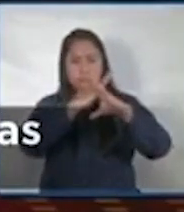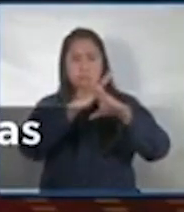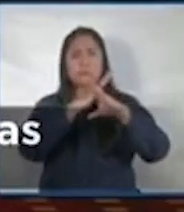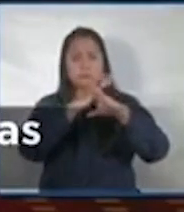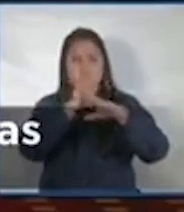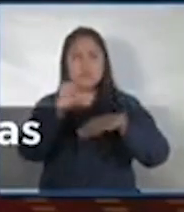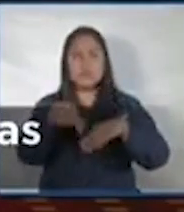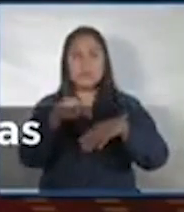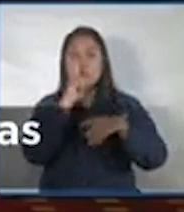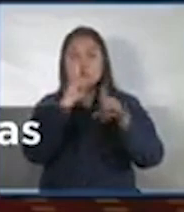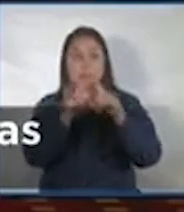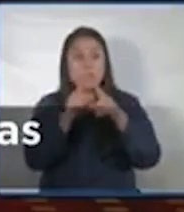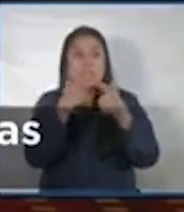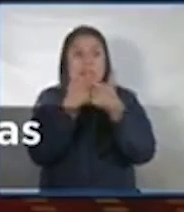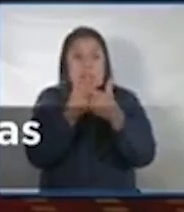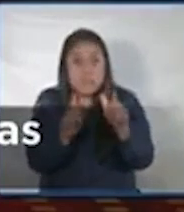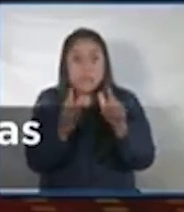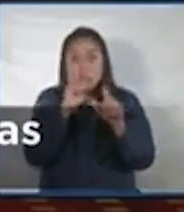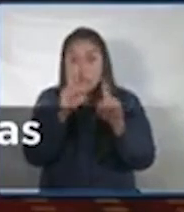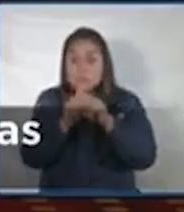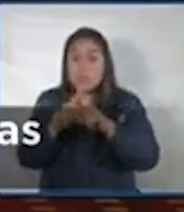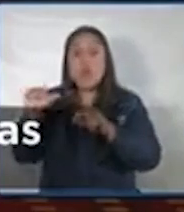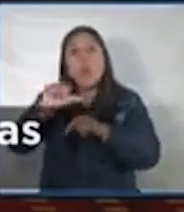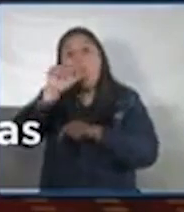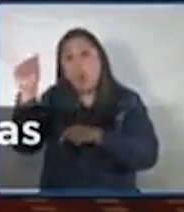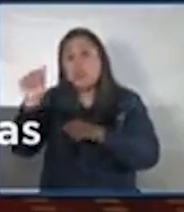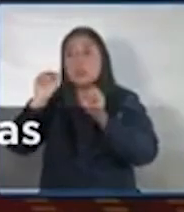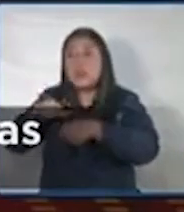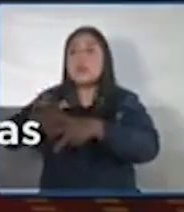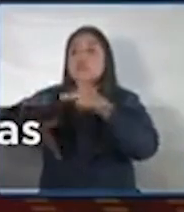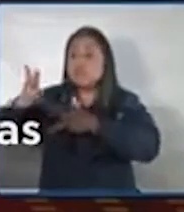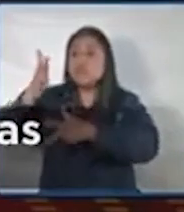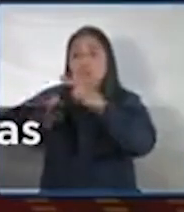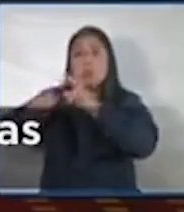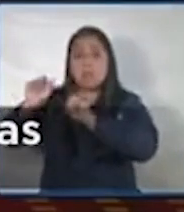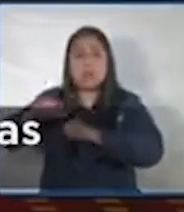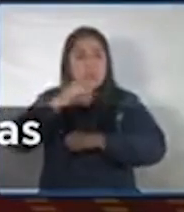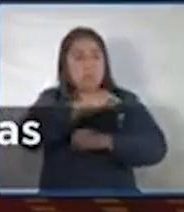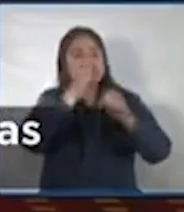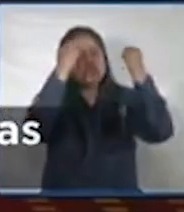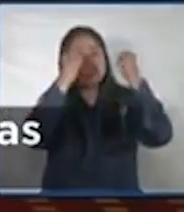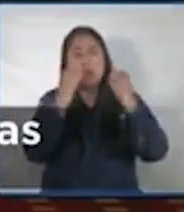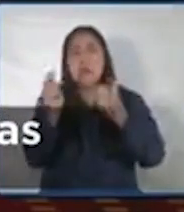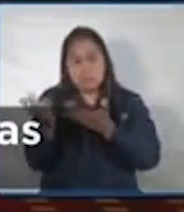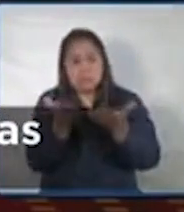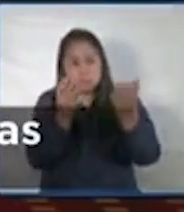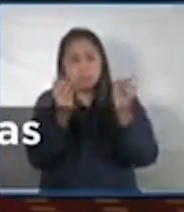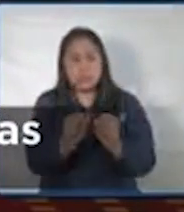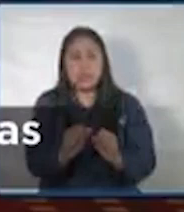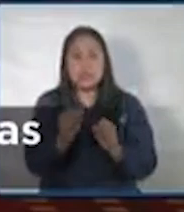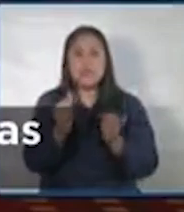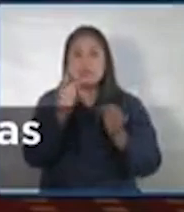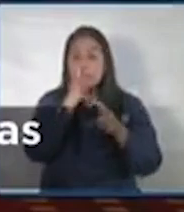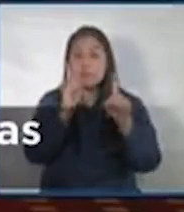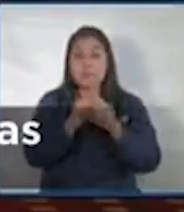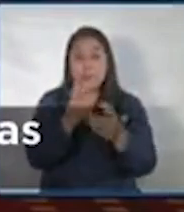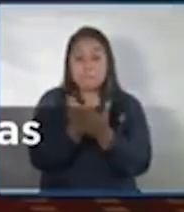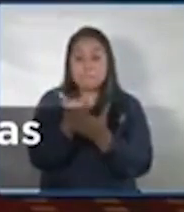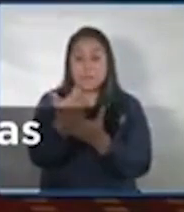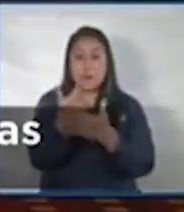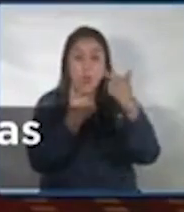la libertad de locomoción de los terceros. Se establecen precios mínimos y máximos para los